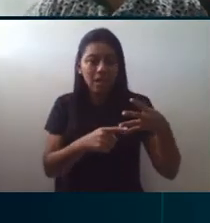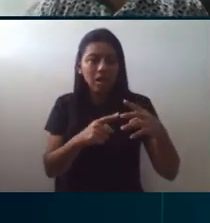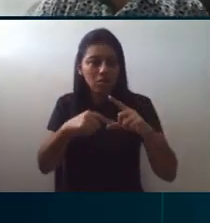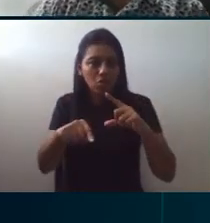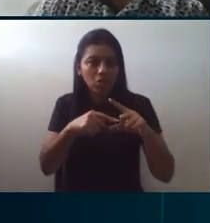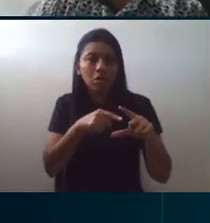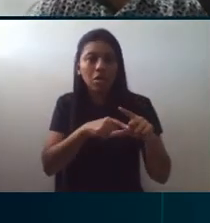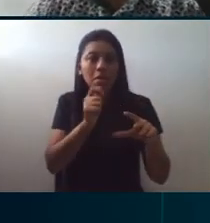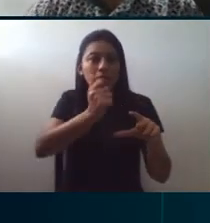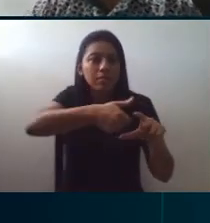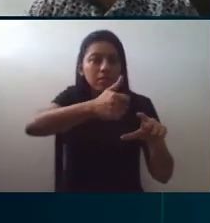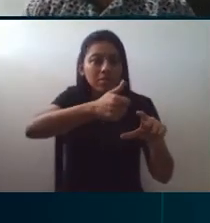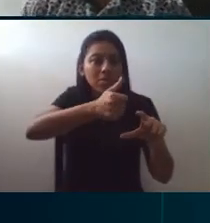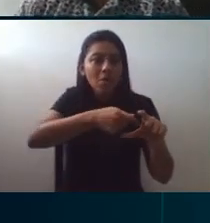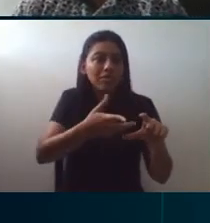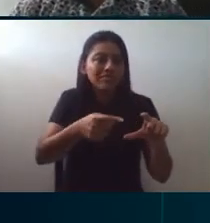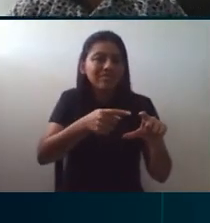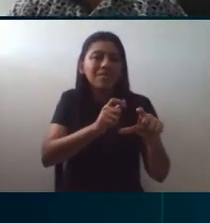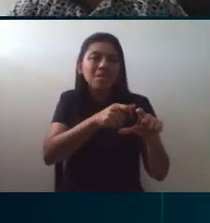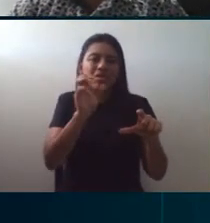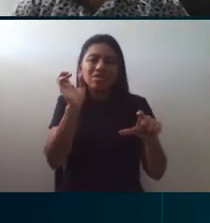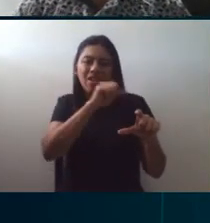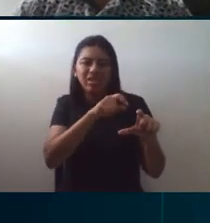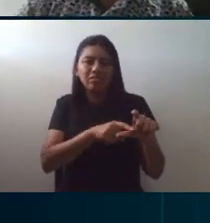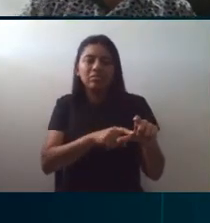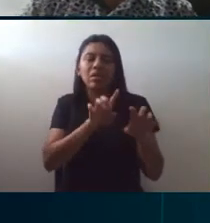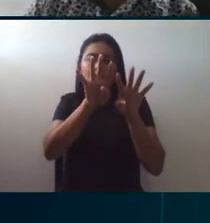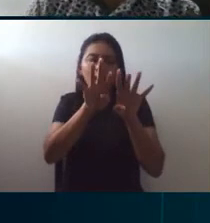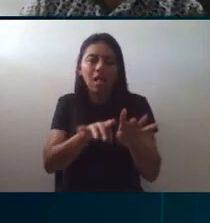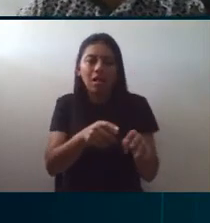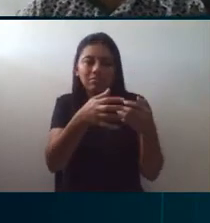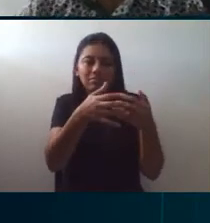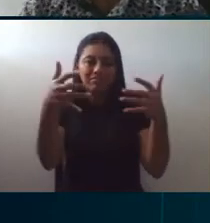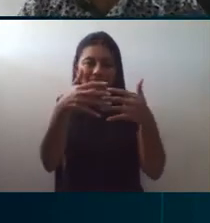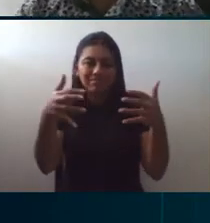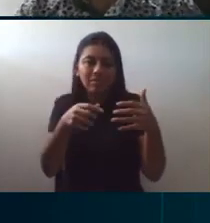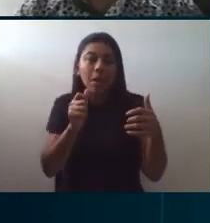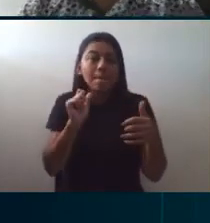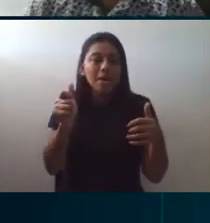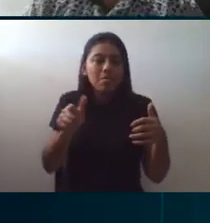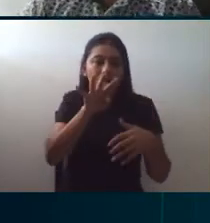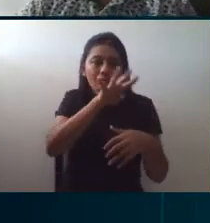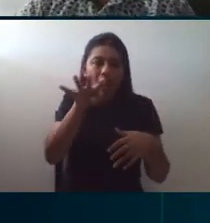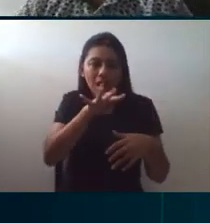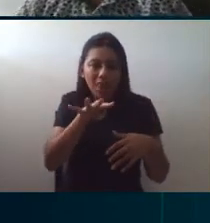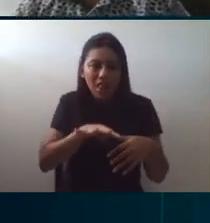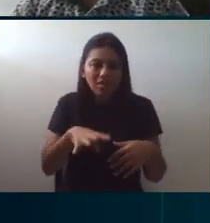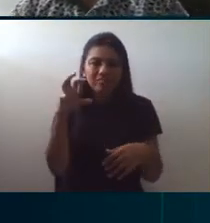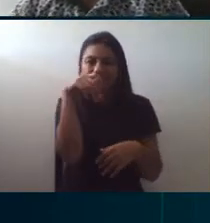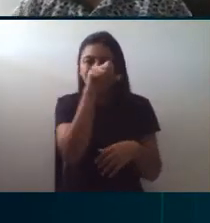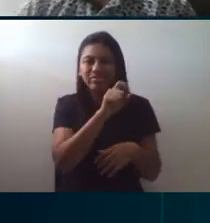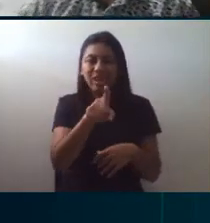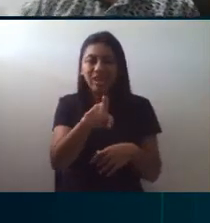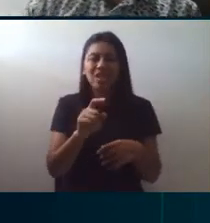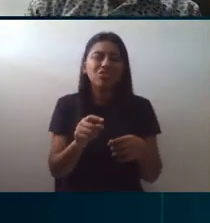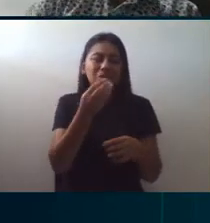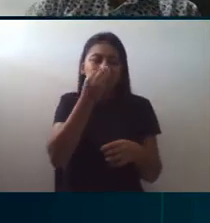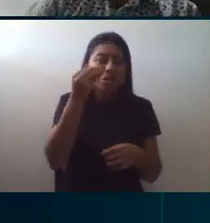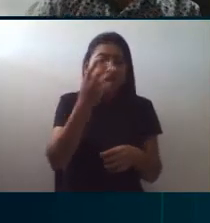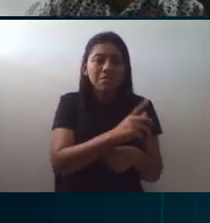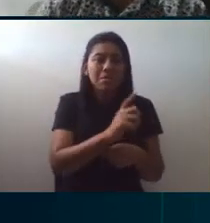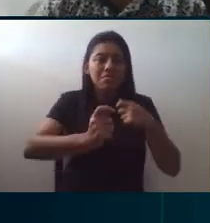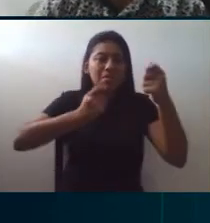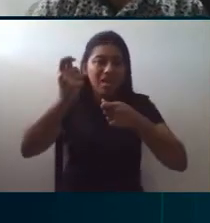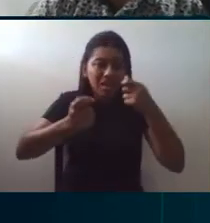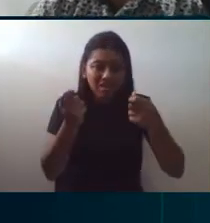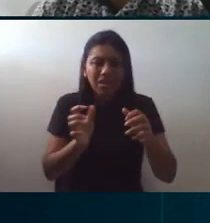es que mediante la identificación de qué es lo que está escrito en ese correo, él dice, esto es spam, aquí están vendiendo algo, aquí están ofreciendo algo. Entonces, de una vez, para la